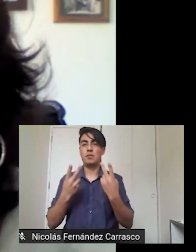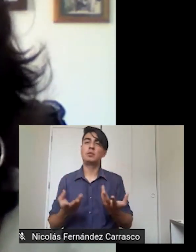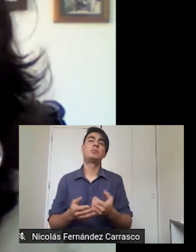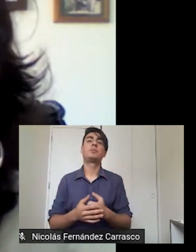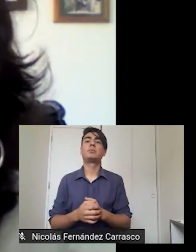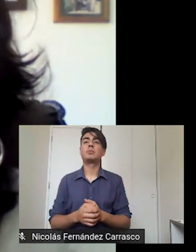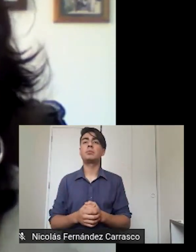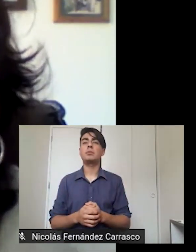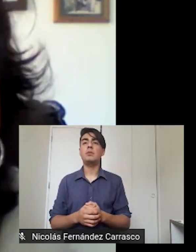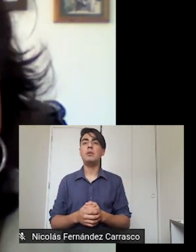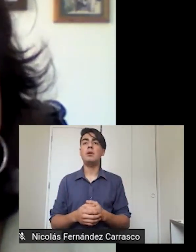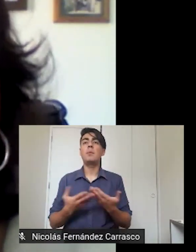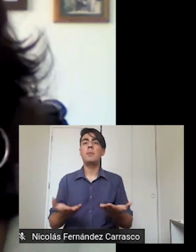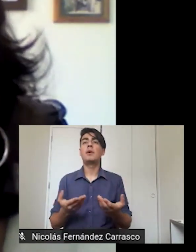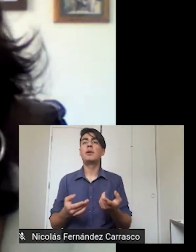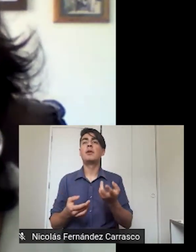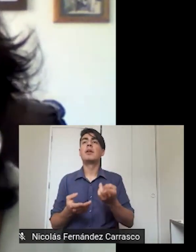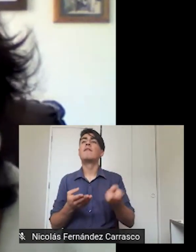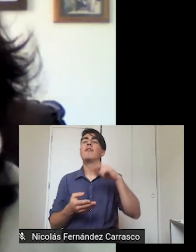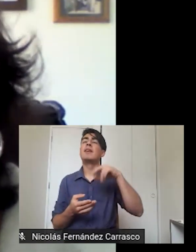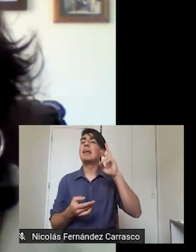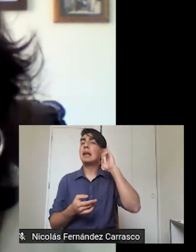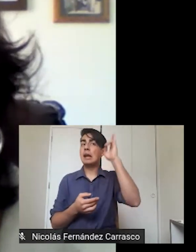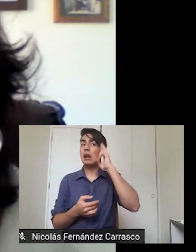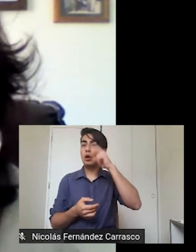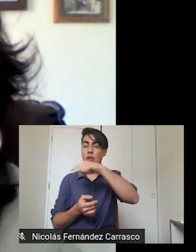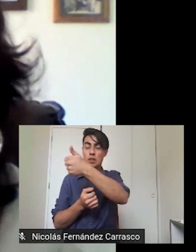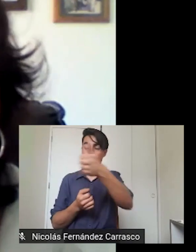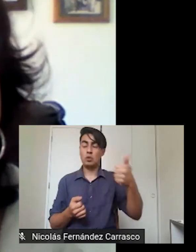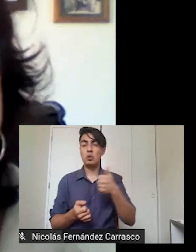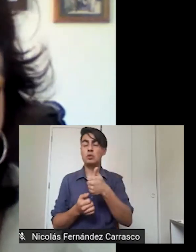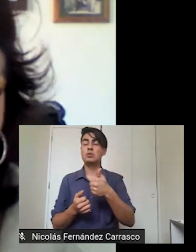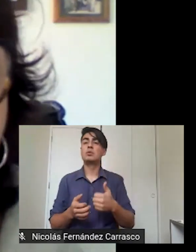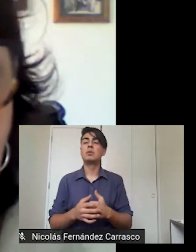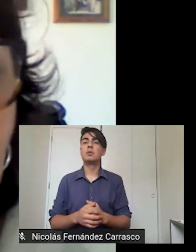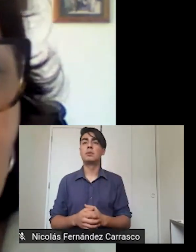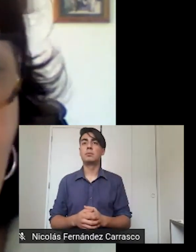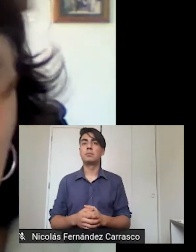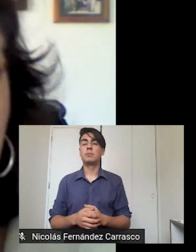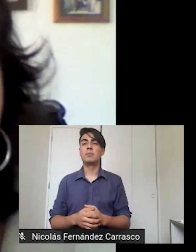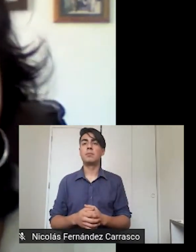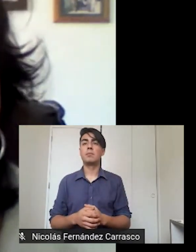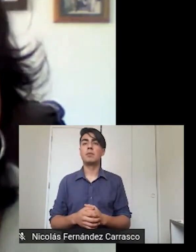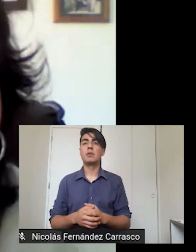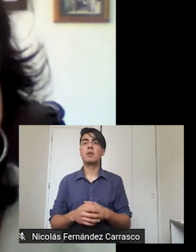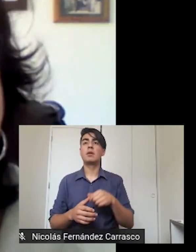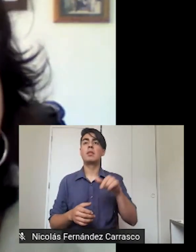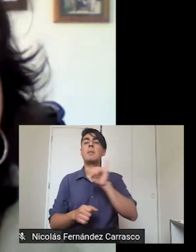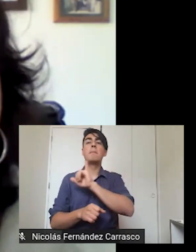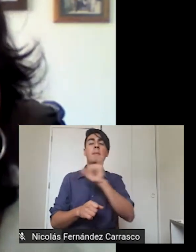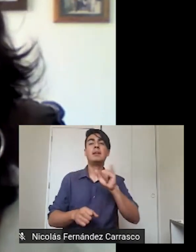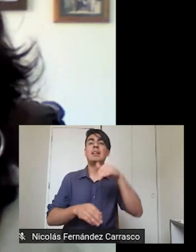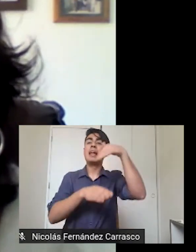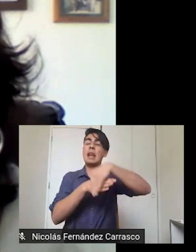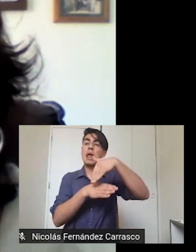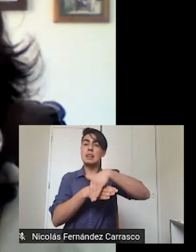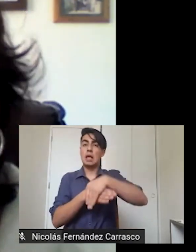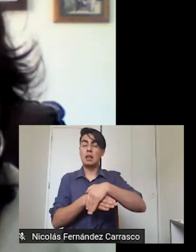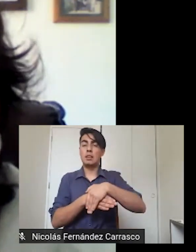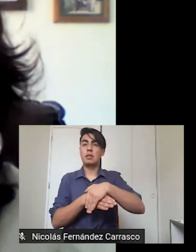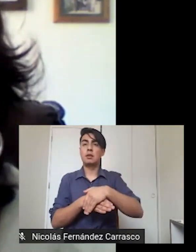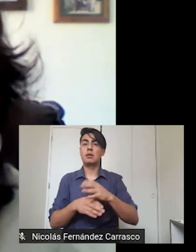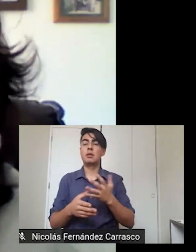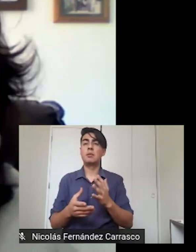que van a seguir en la parte de la tarde, que nos vamos a juntar de 3 a 7, a 5, y vamos